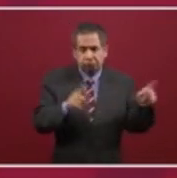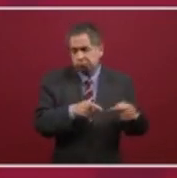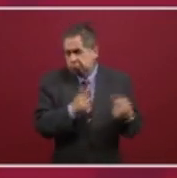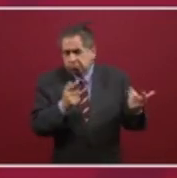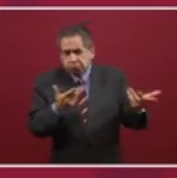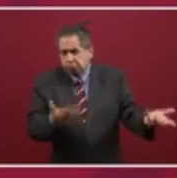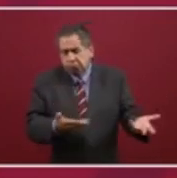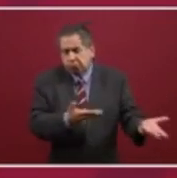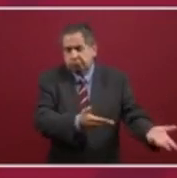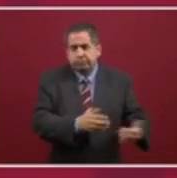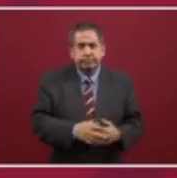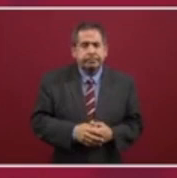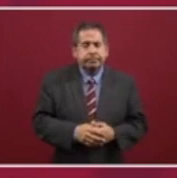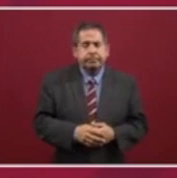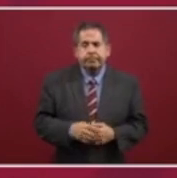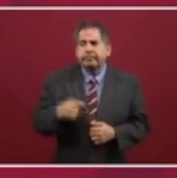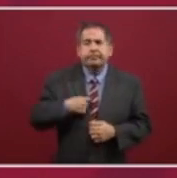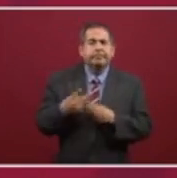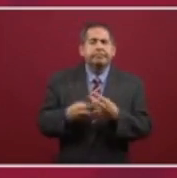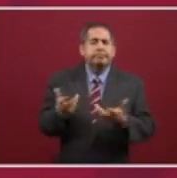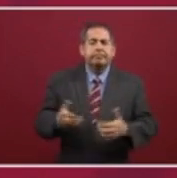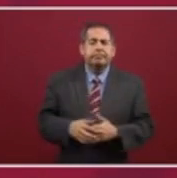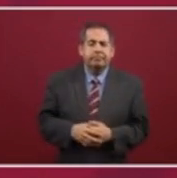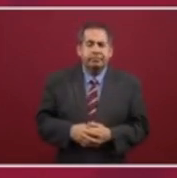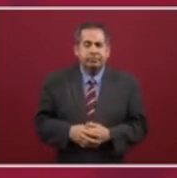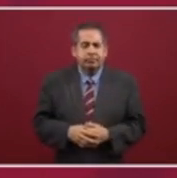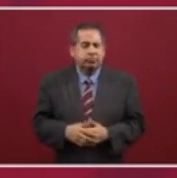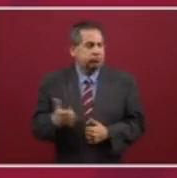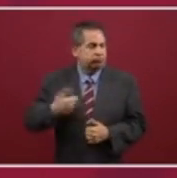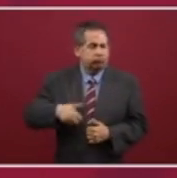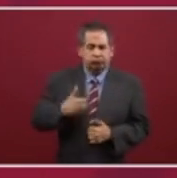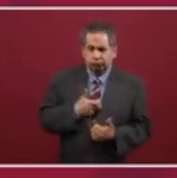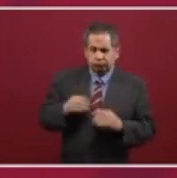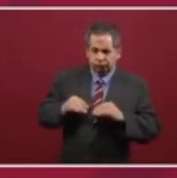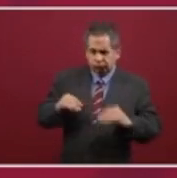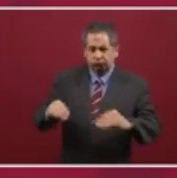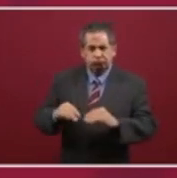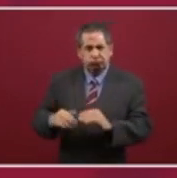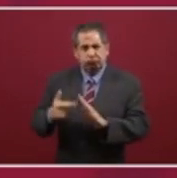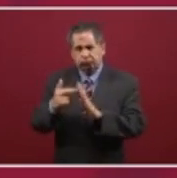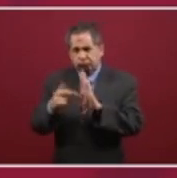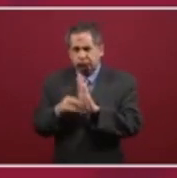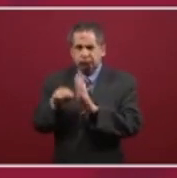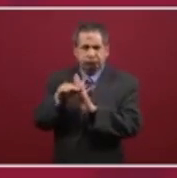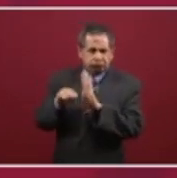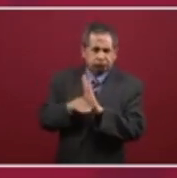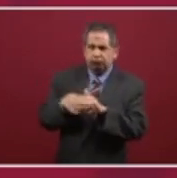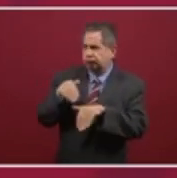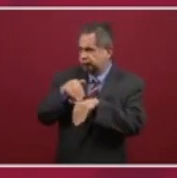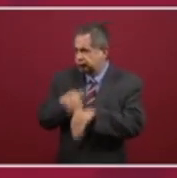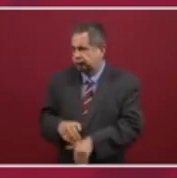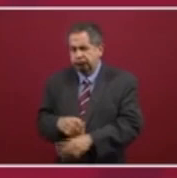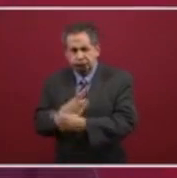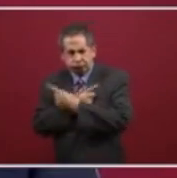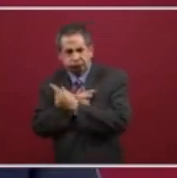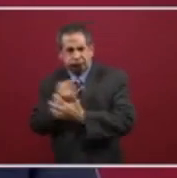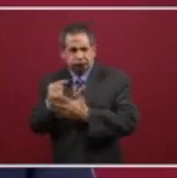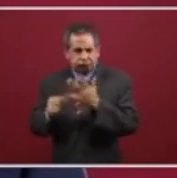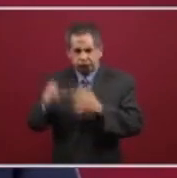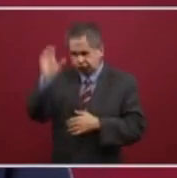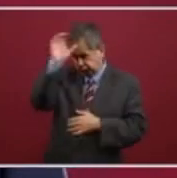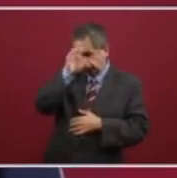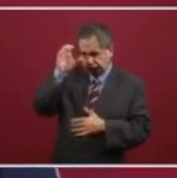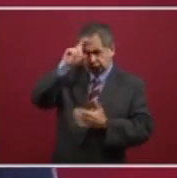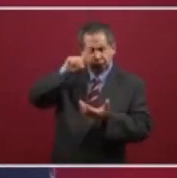¿Cómo enfrentar eso? Pues actuando con principios, teniendo la conciencia